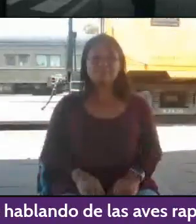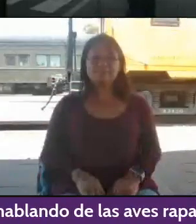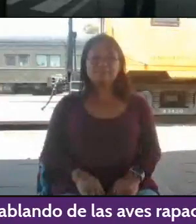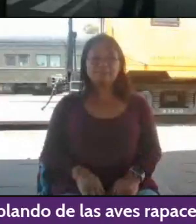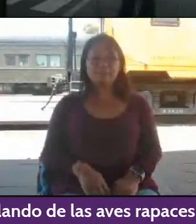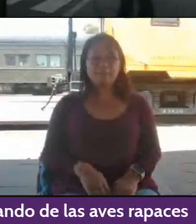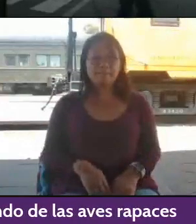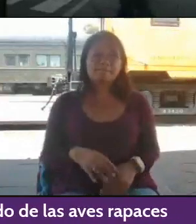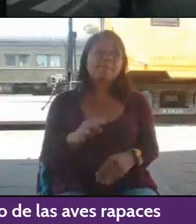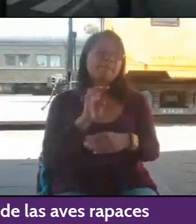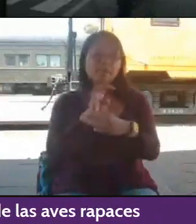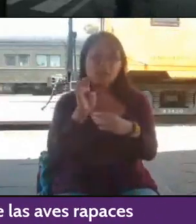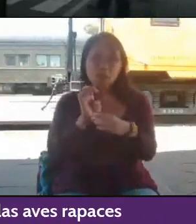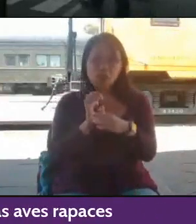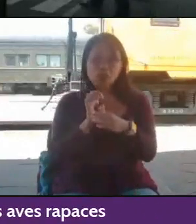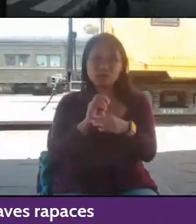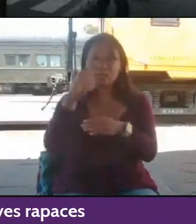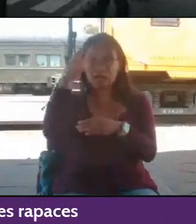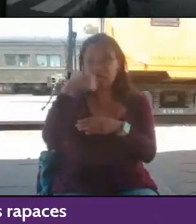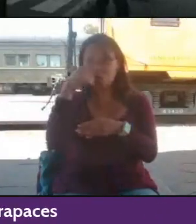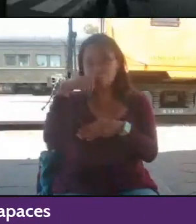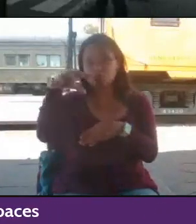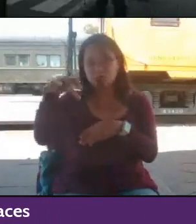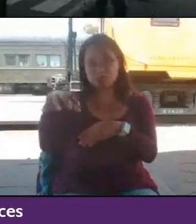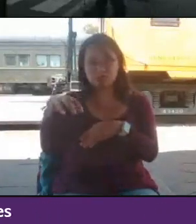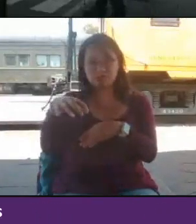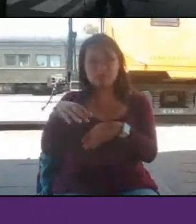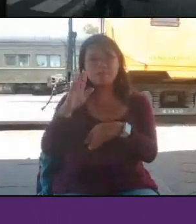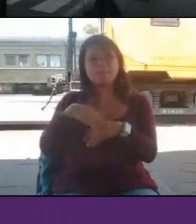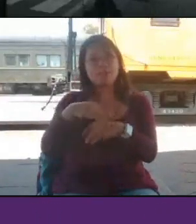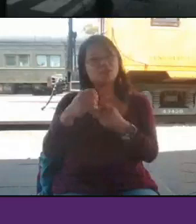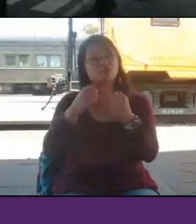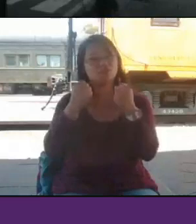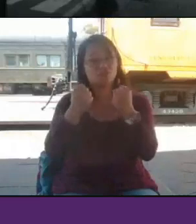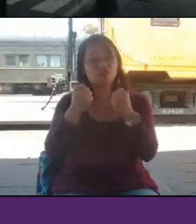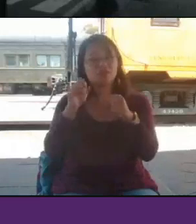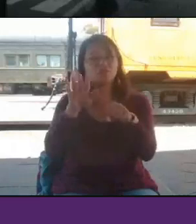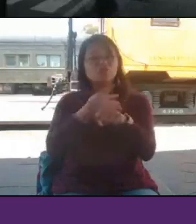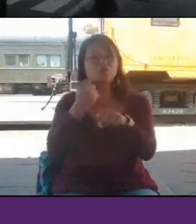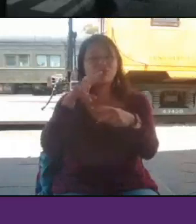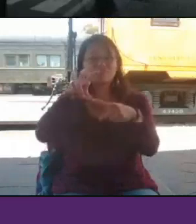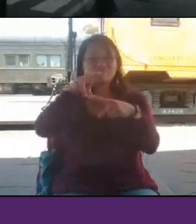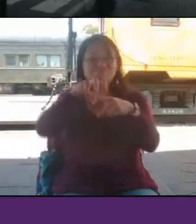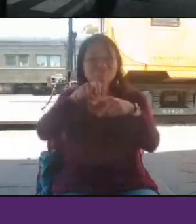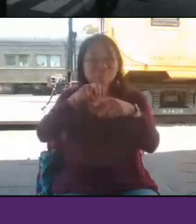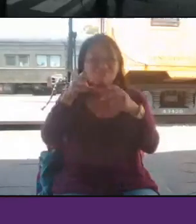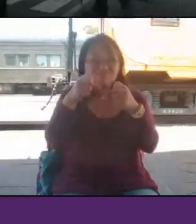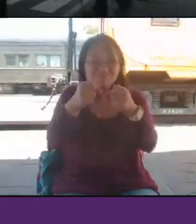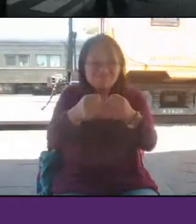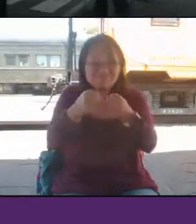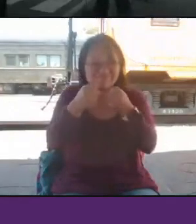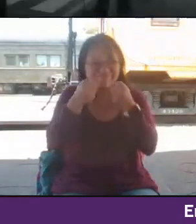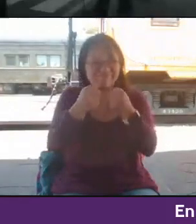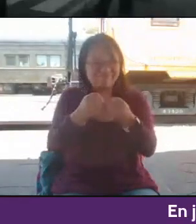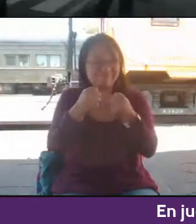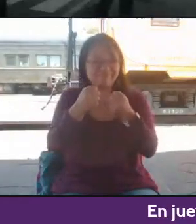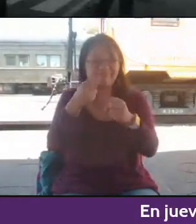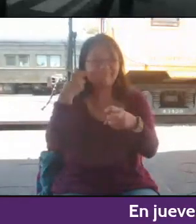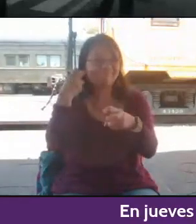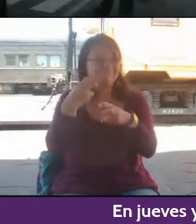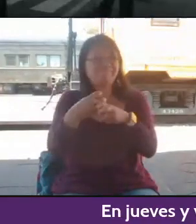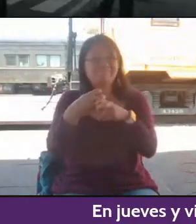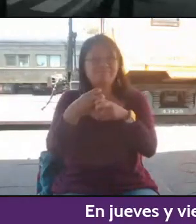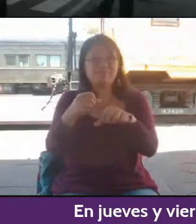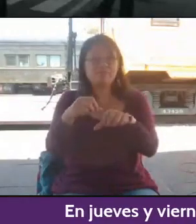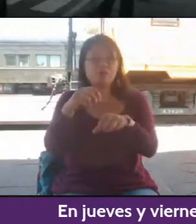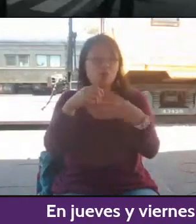las rapaces nocturnas tienen más fuerza porque aprietan mucho más fuerte la pata, ¿sale? Más de 5 veces y el otro llegando a las 5